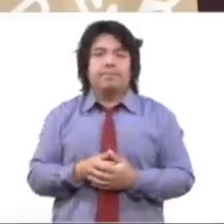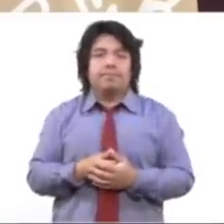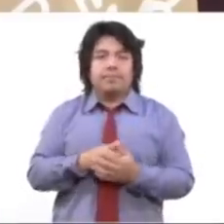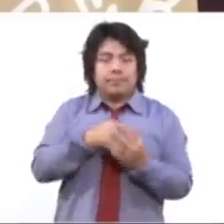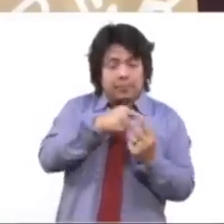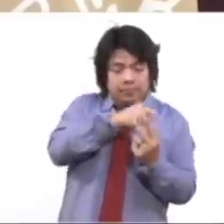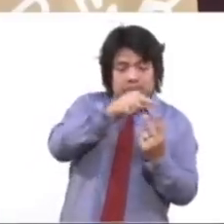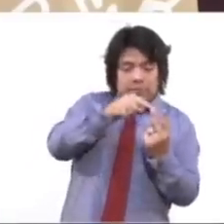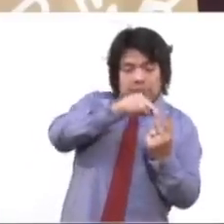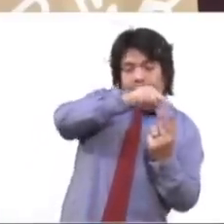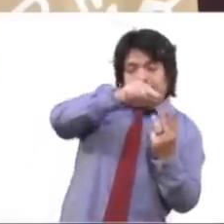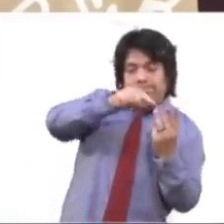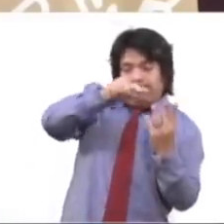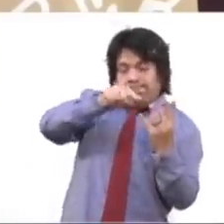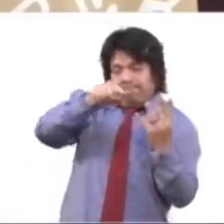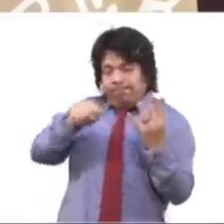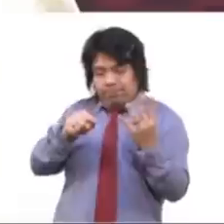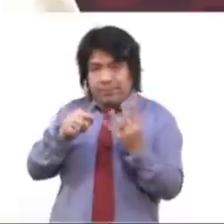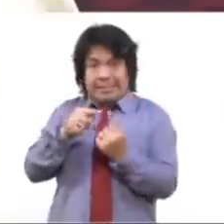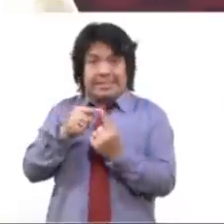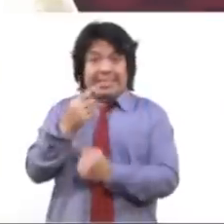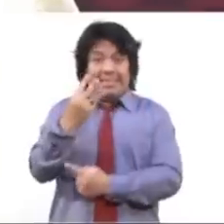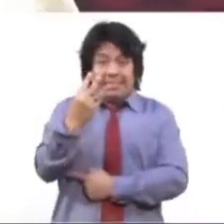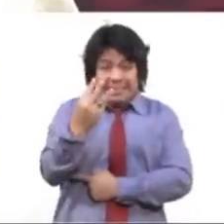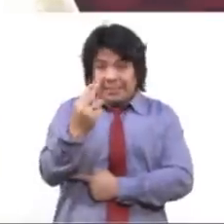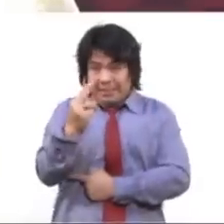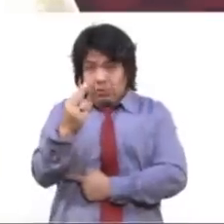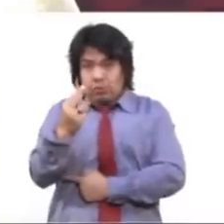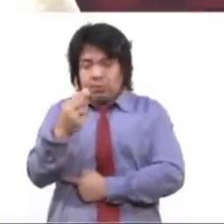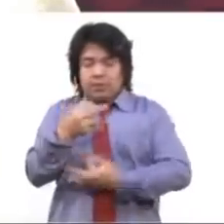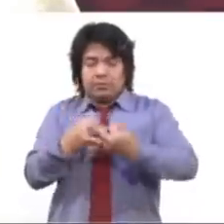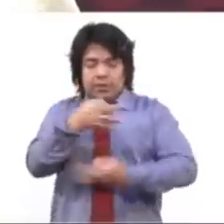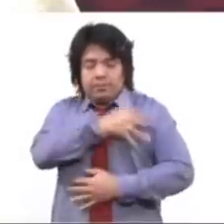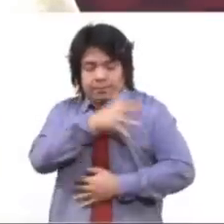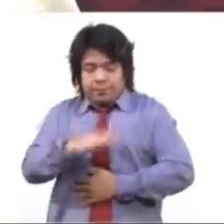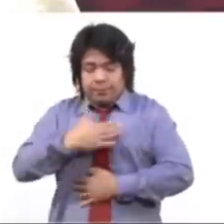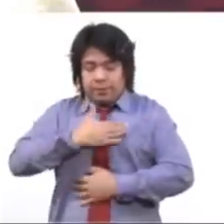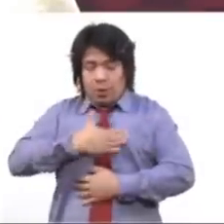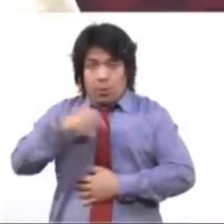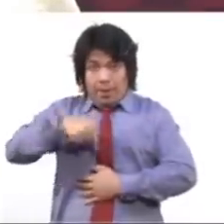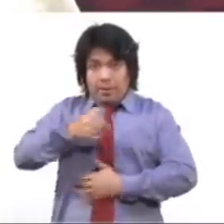Es hasta el 3 de noviembre que la Fiscalía General de Justicia de la Ciudad de México